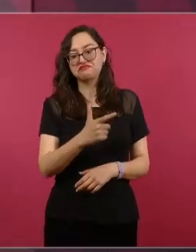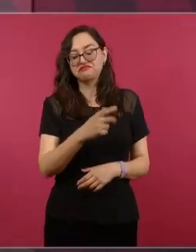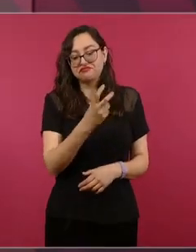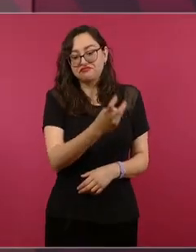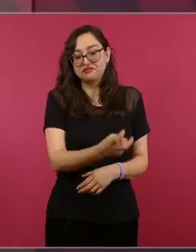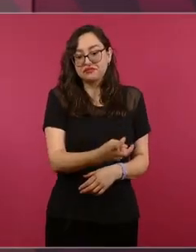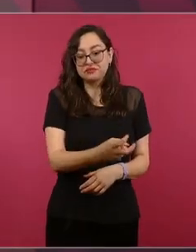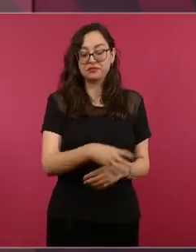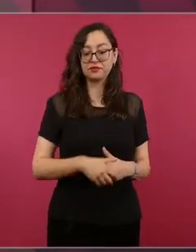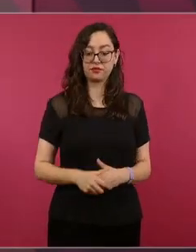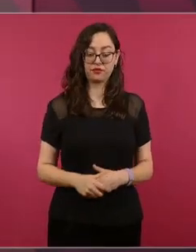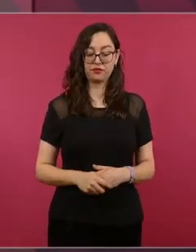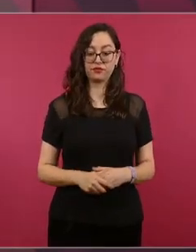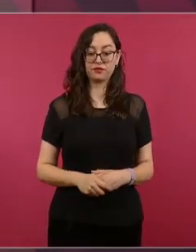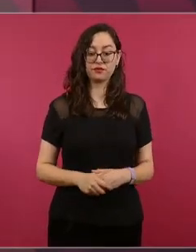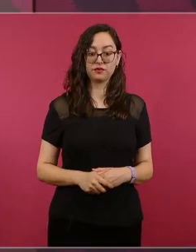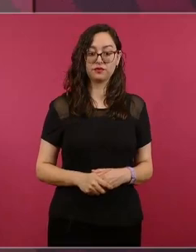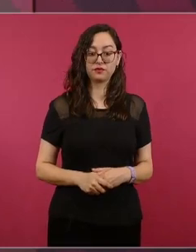¿Quiénes votaron